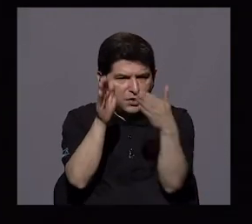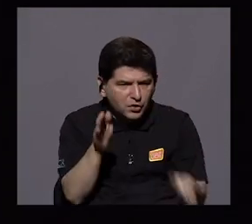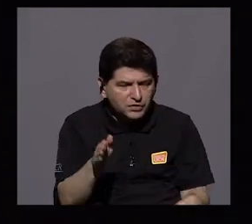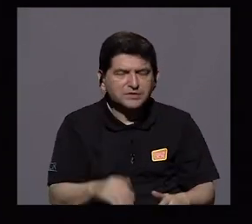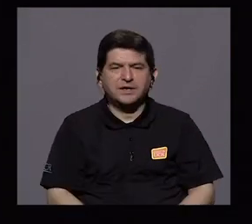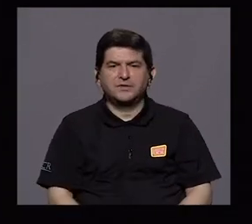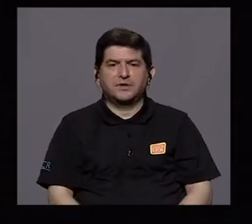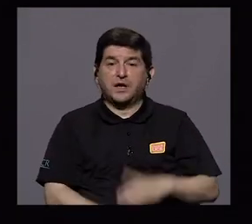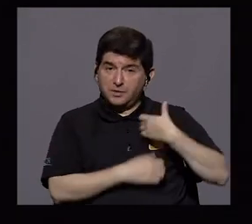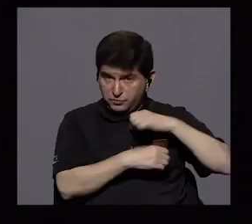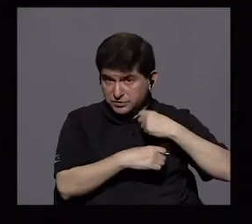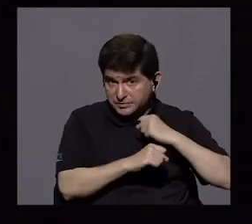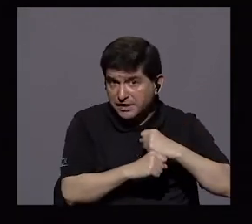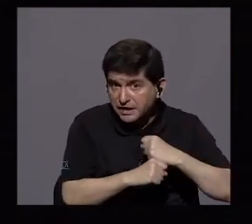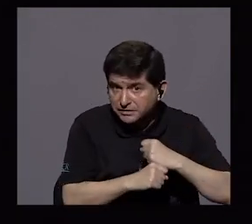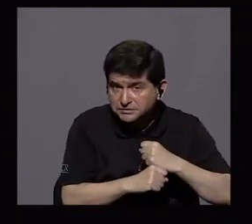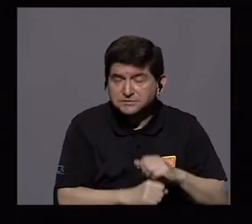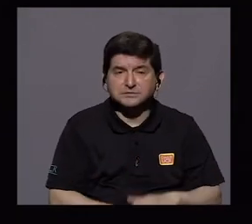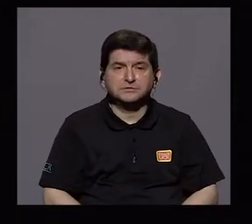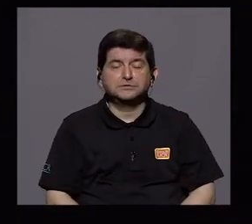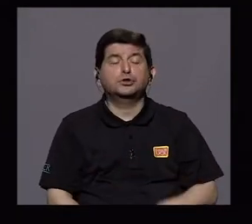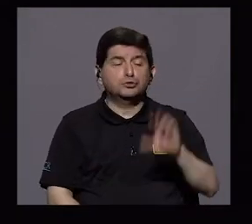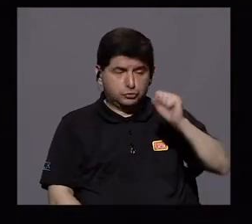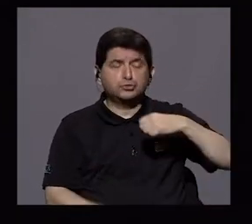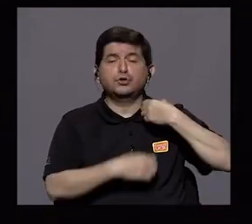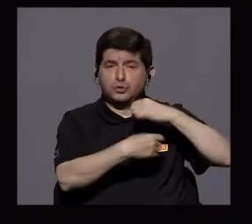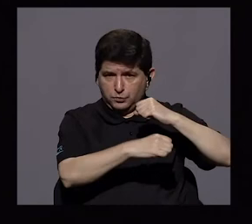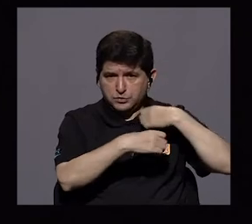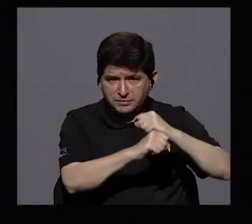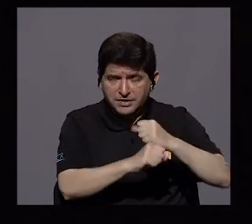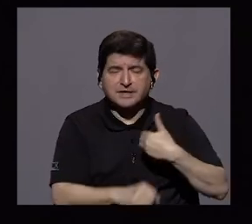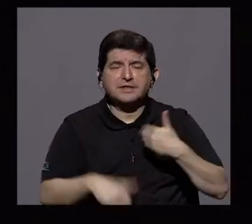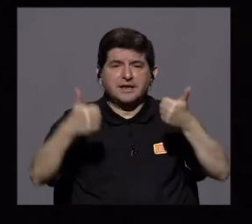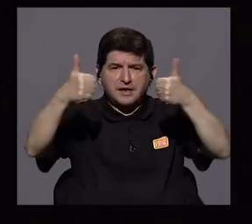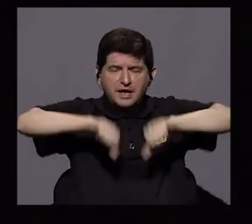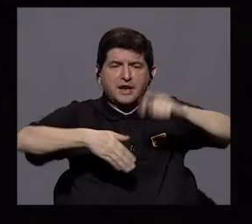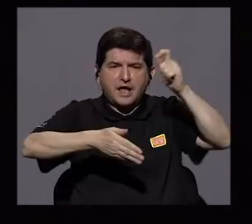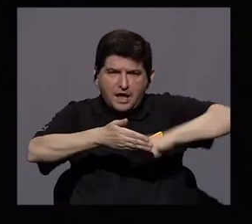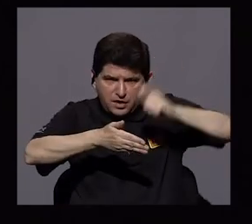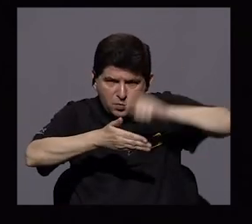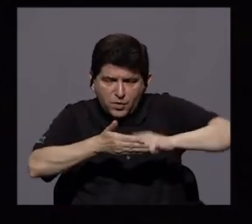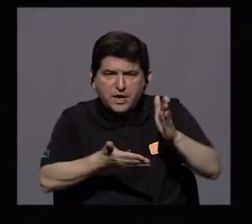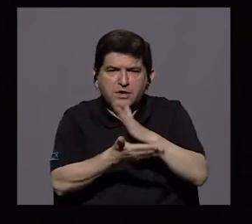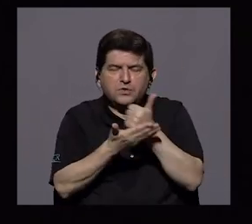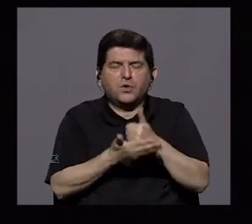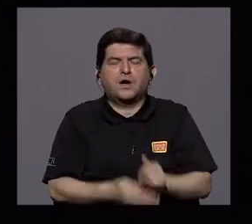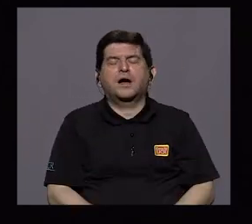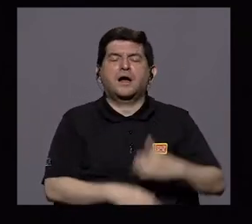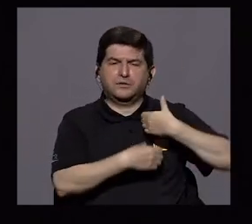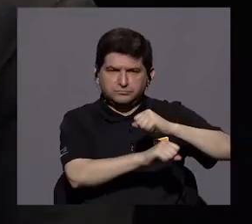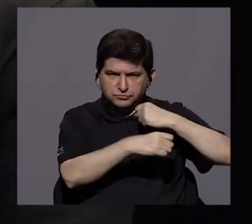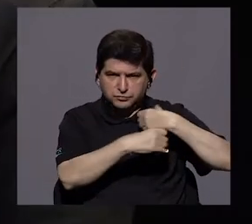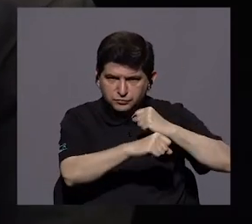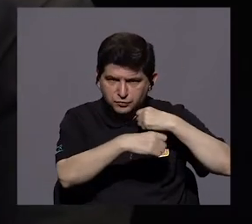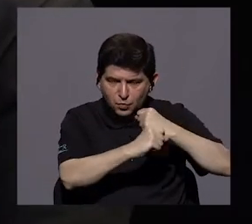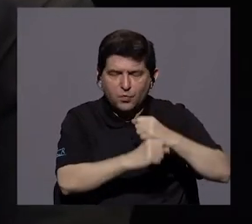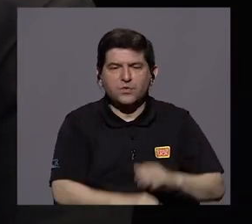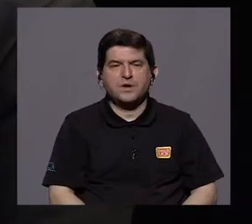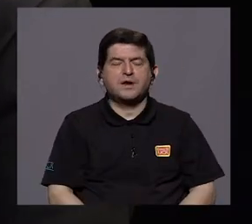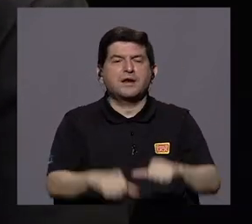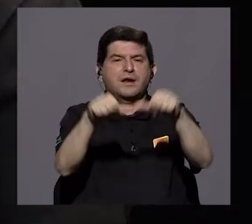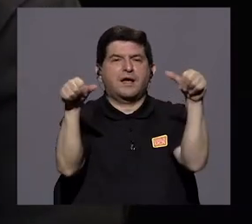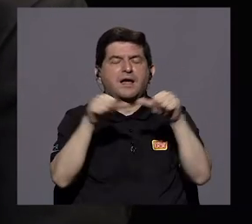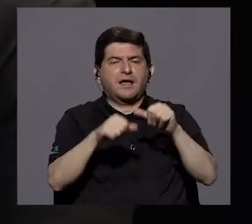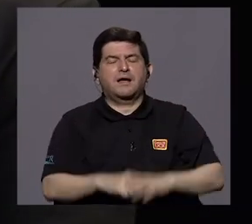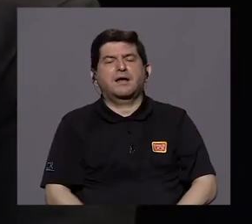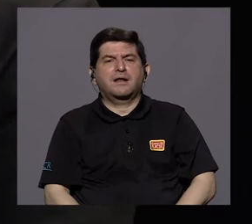Contraloría. ¿Municipios? ¿Con municipios? Con municipios. Tenemos convenios firmados con algunas municipalidades en